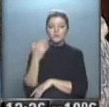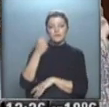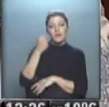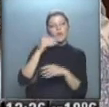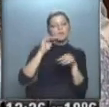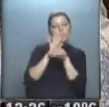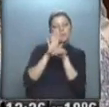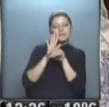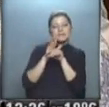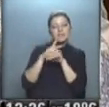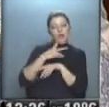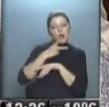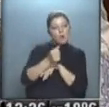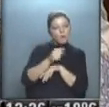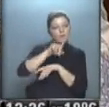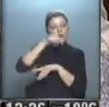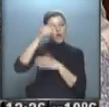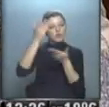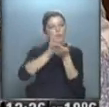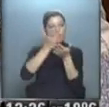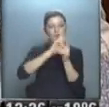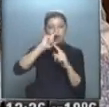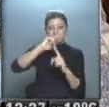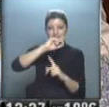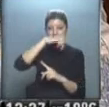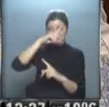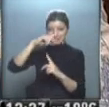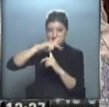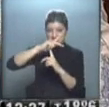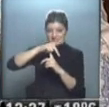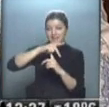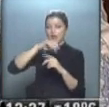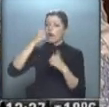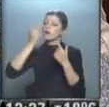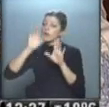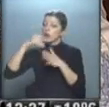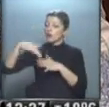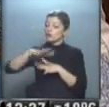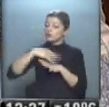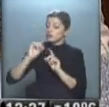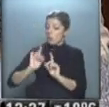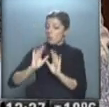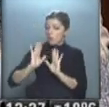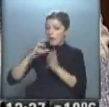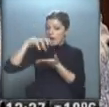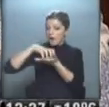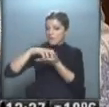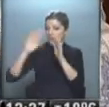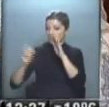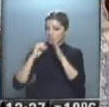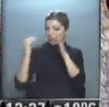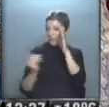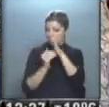cliente relativamente pequeño de los proveedores de señales, aunque puede ser monopolista en su área geográfica. Conforme la concentración